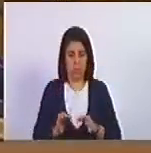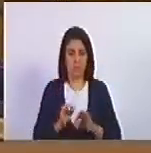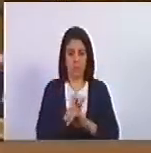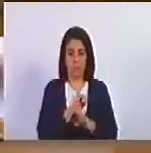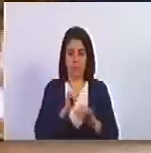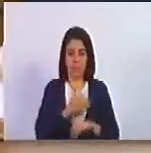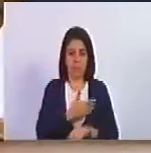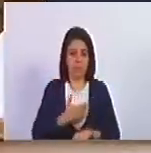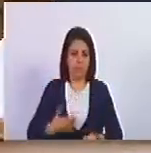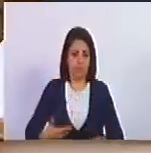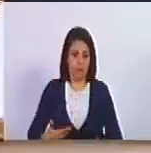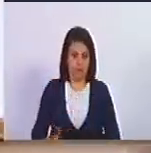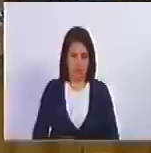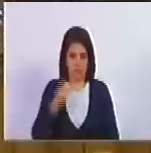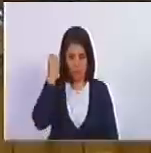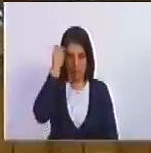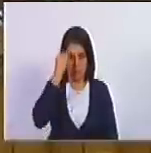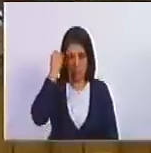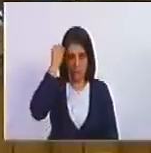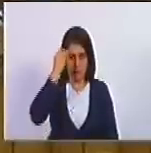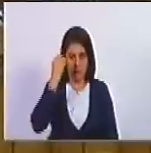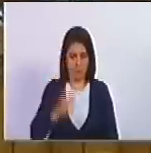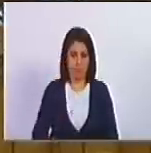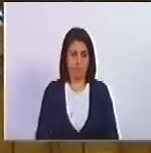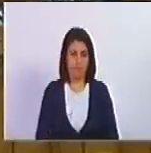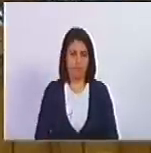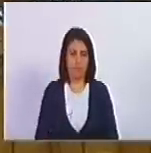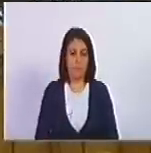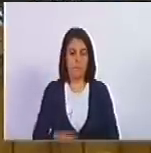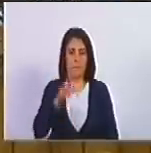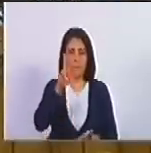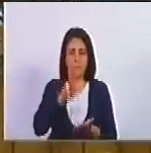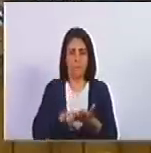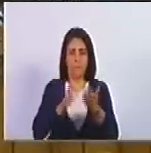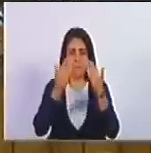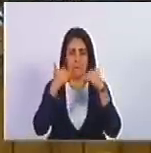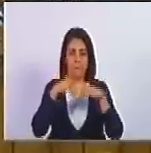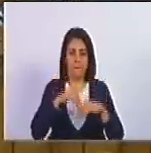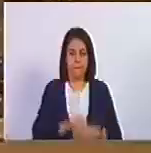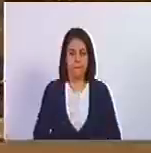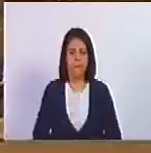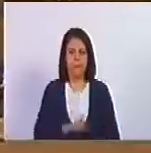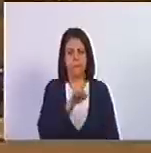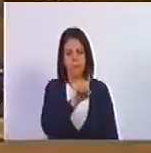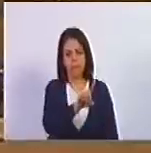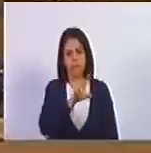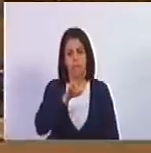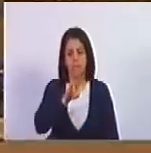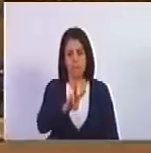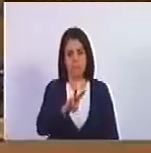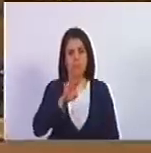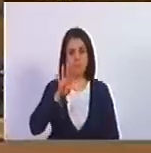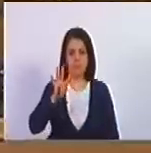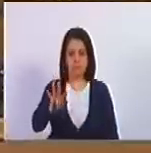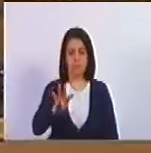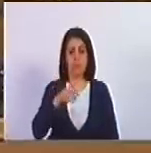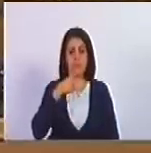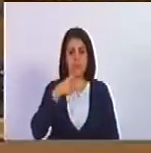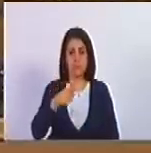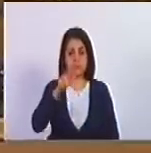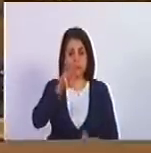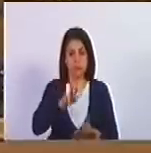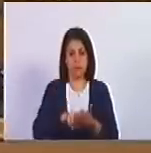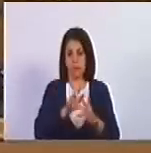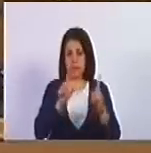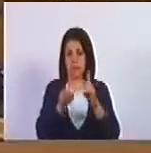señor presidente. En consideración. Aprobado. Siguiente. Centésimo vigésimo cuarto. Se propone aprobar